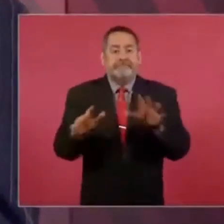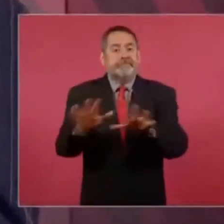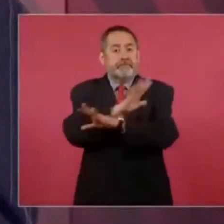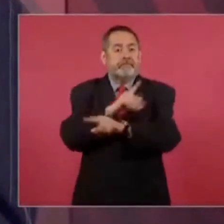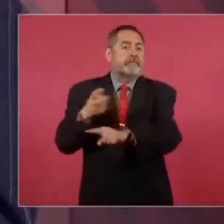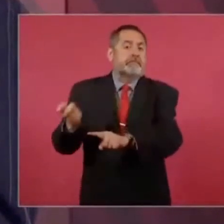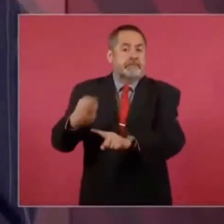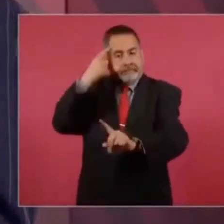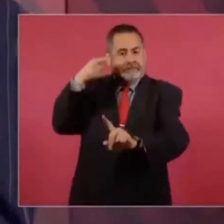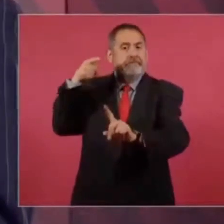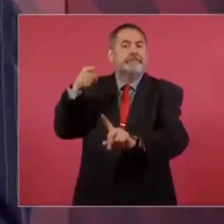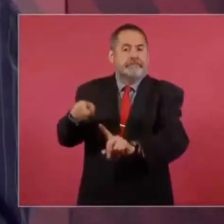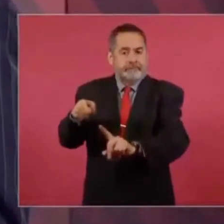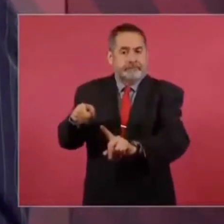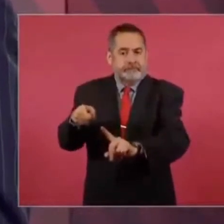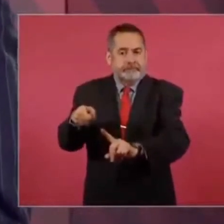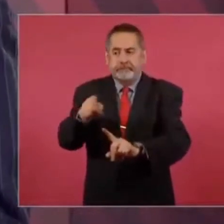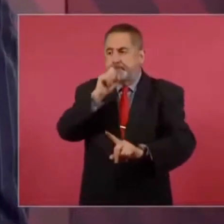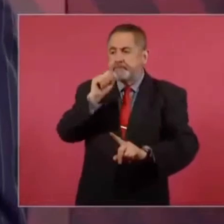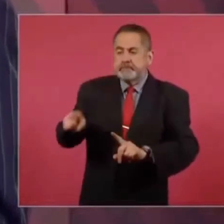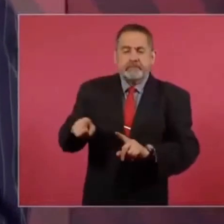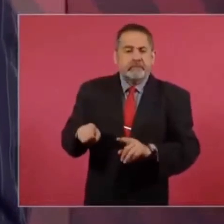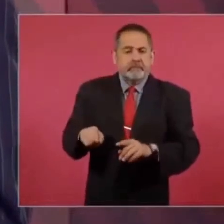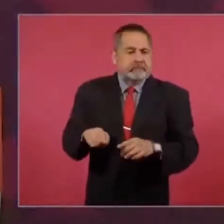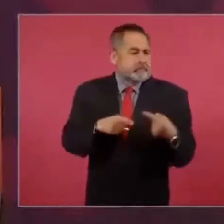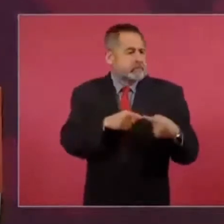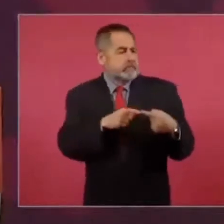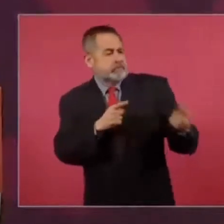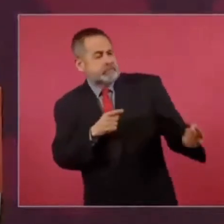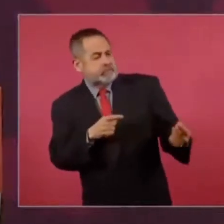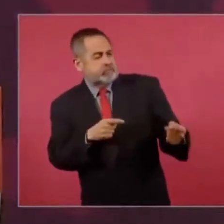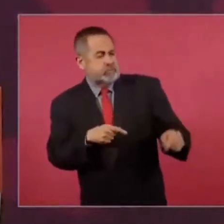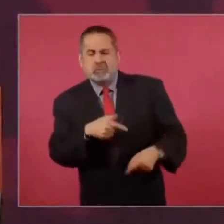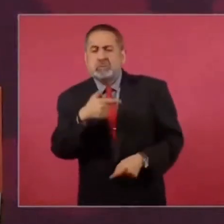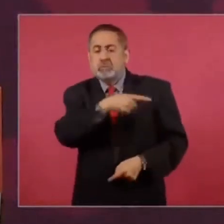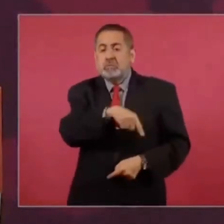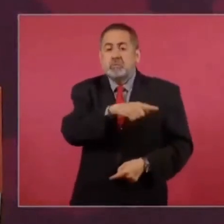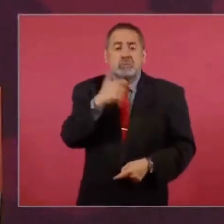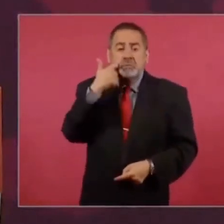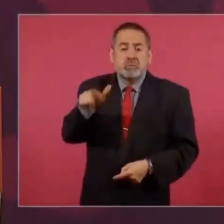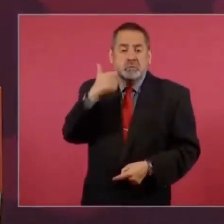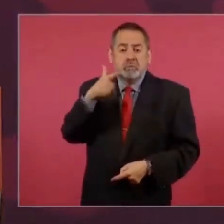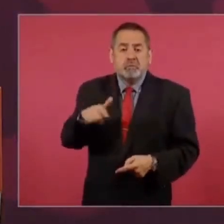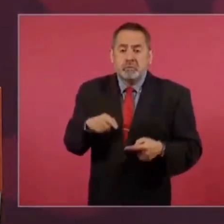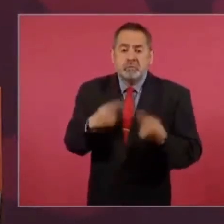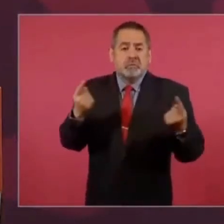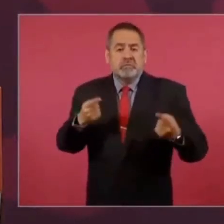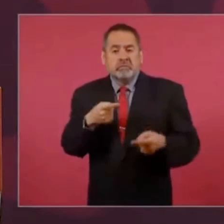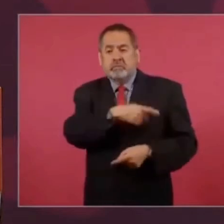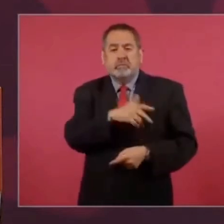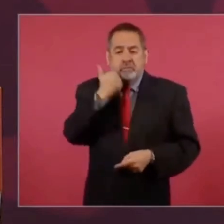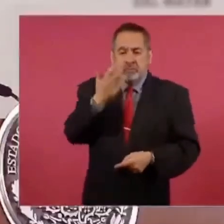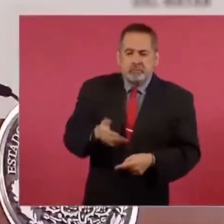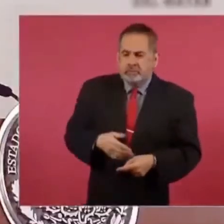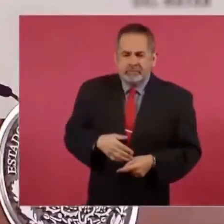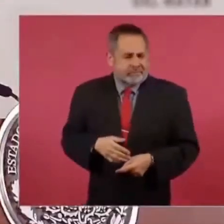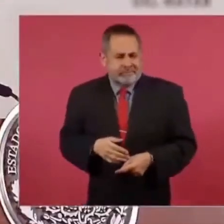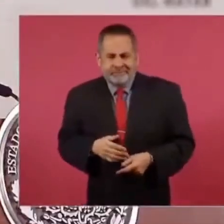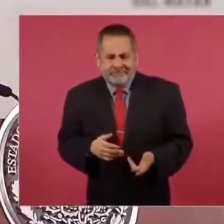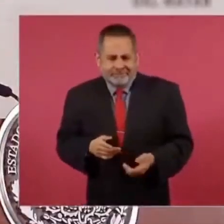estrategias de los opositores a los cambios. ¿Qué hacían los